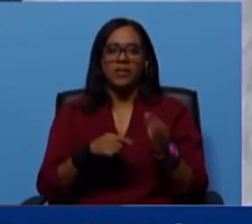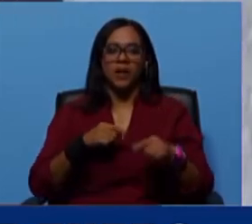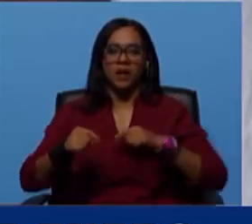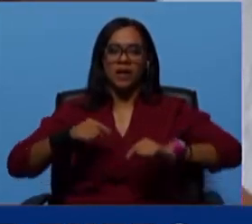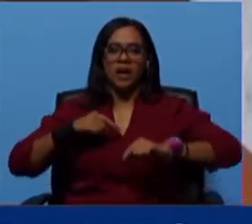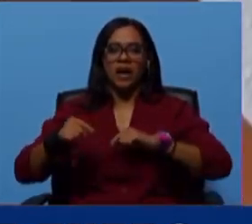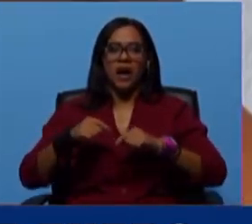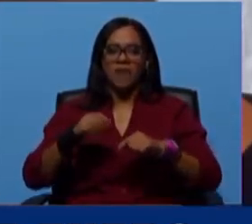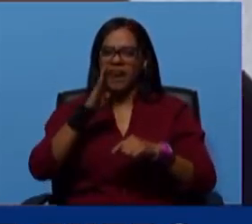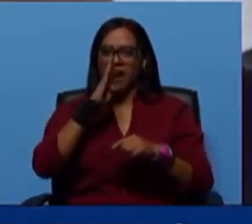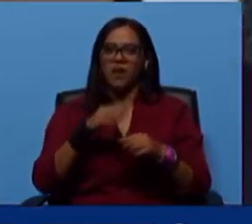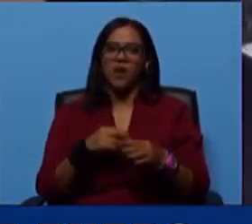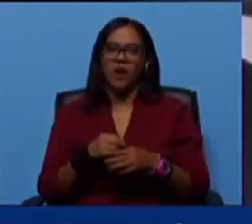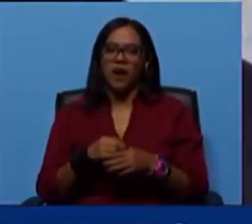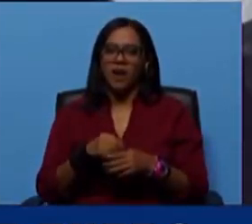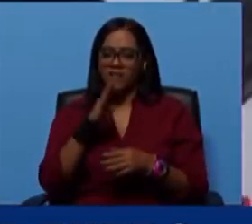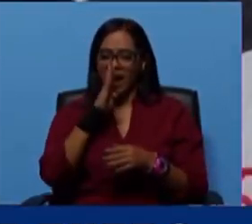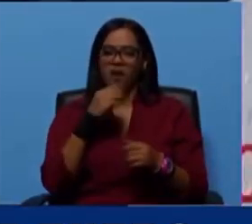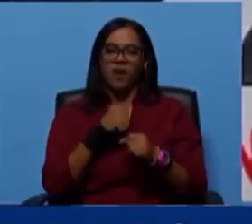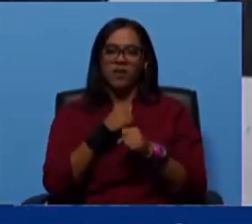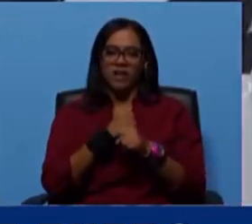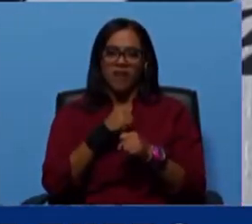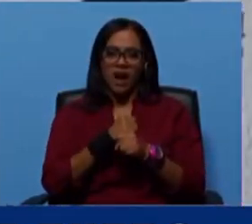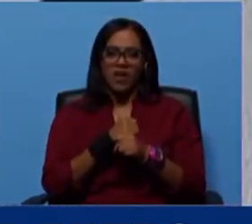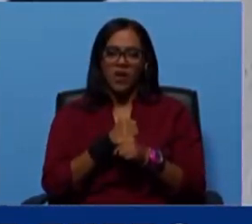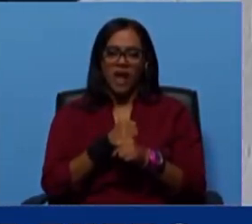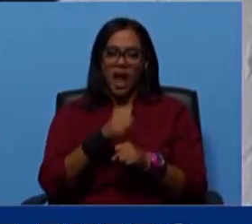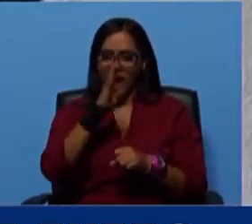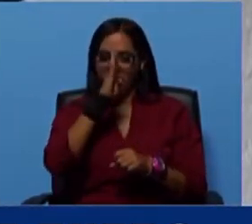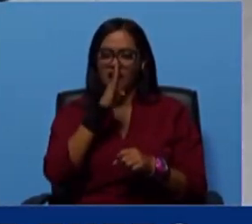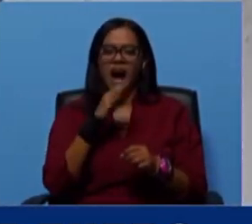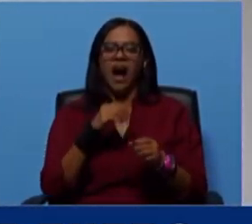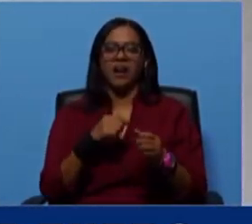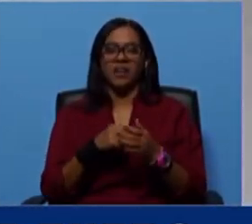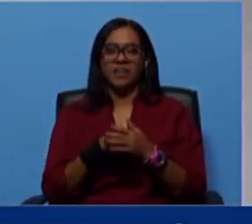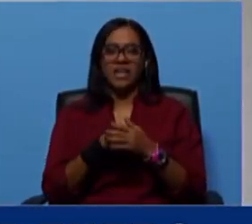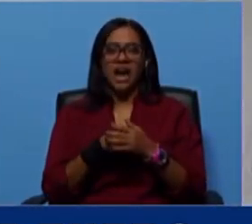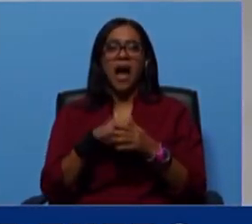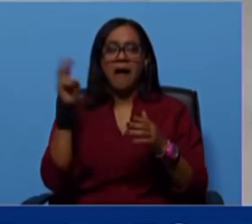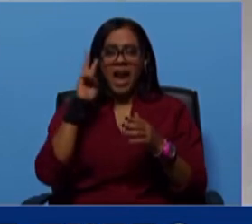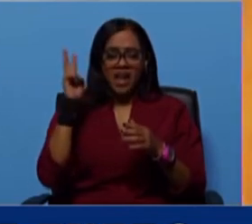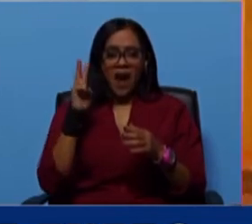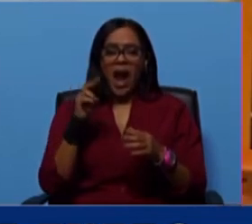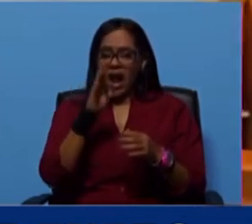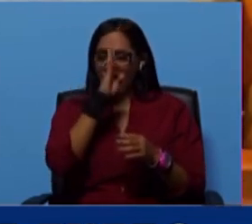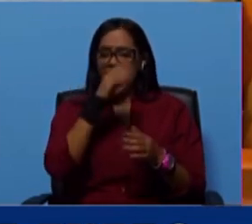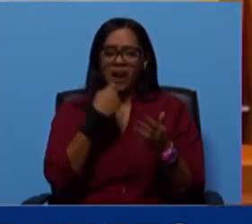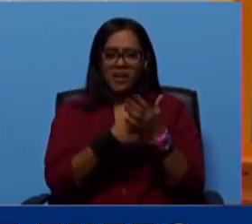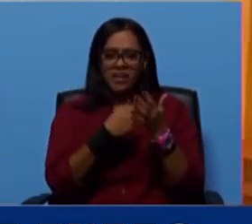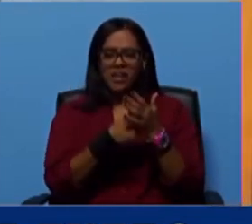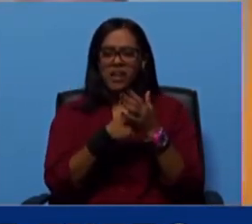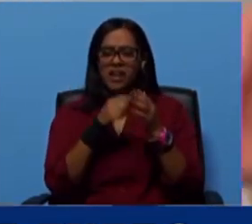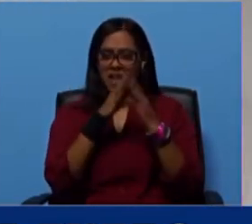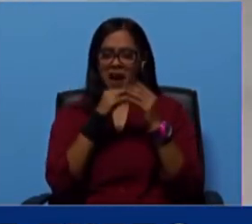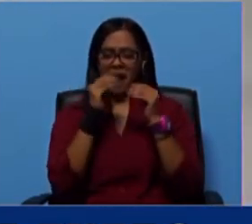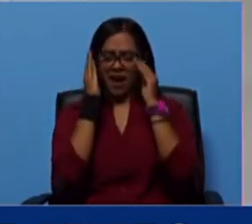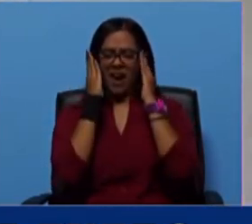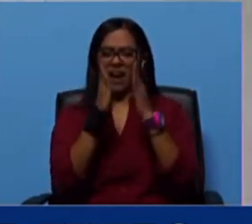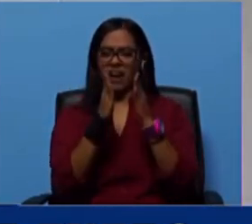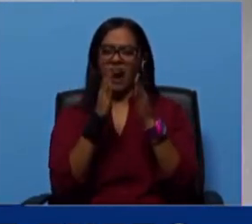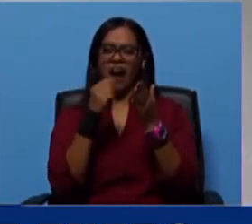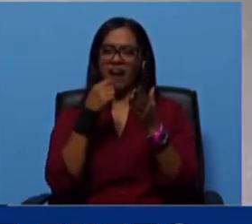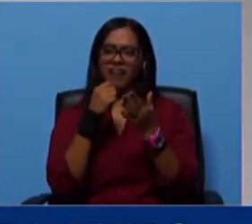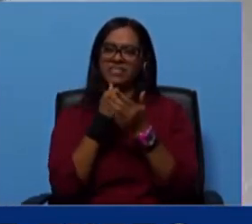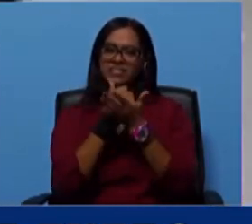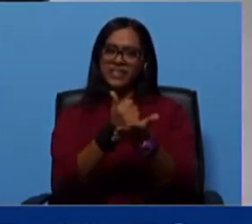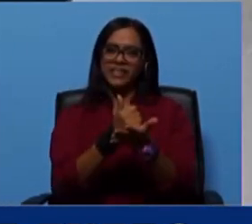banca qué banco, disculpa? El Banco de los Trabajadores, el Banco Digital de los Trabajadores, el Banco de Venezuela, Banco del Tesoro, todos están volcados a bancarizar a los